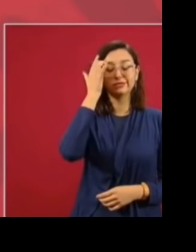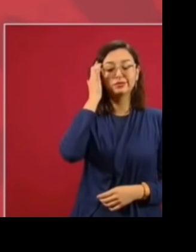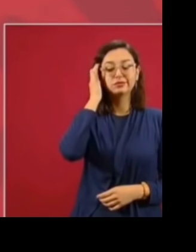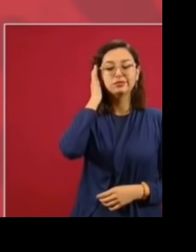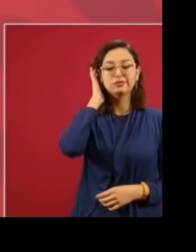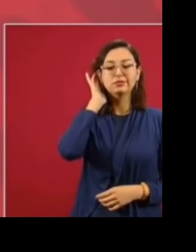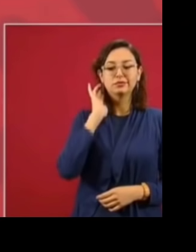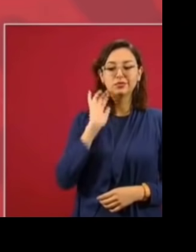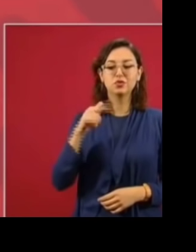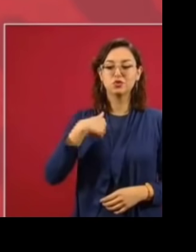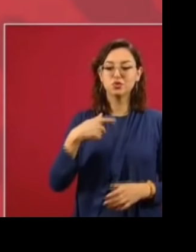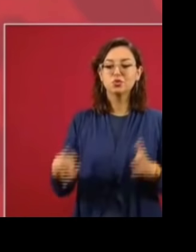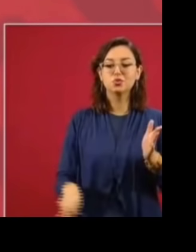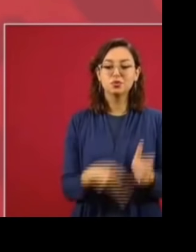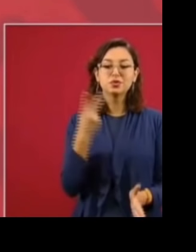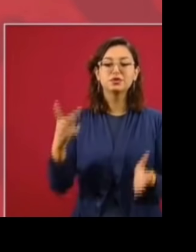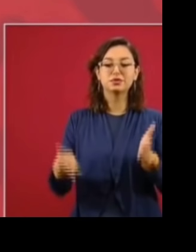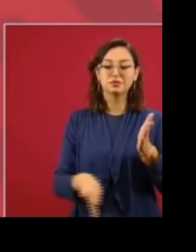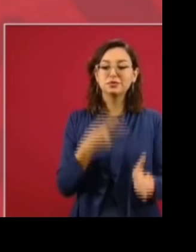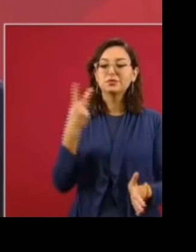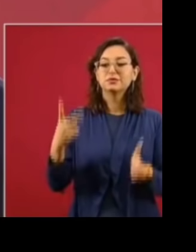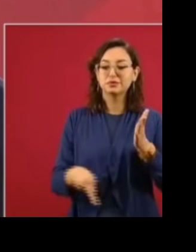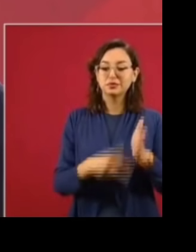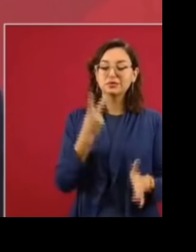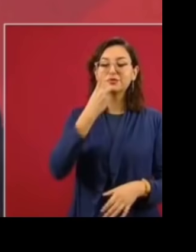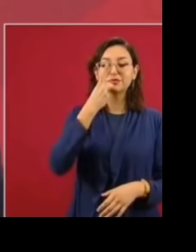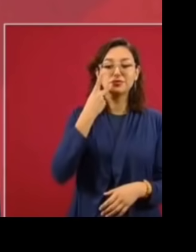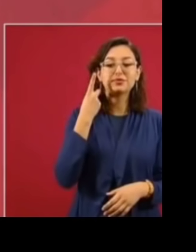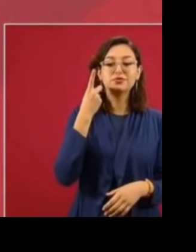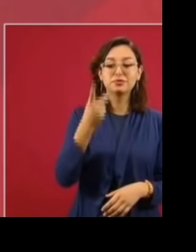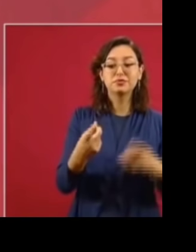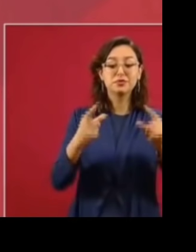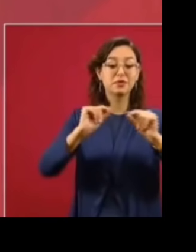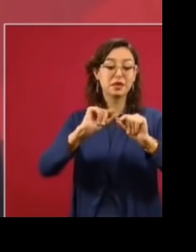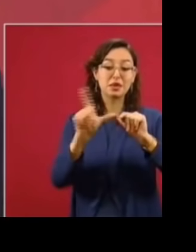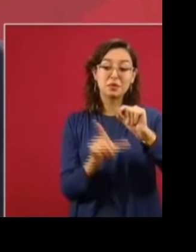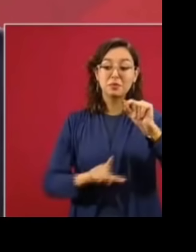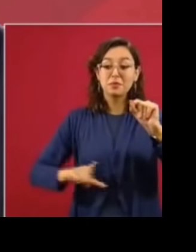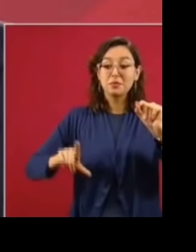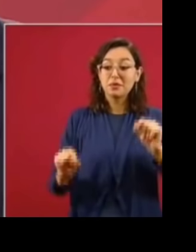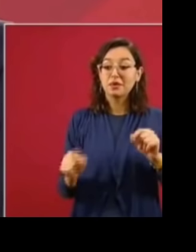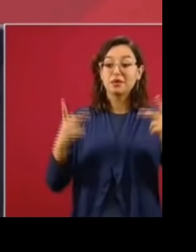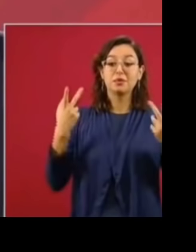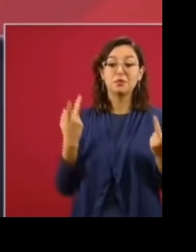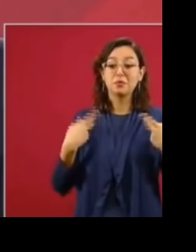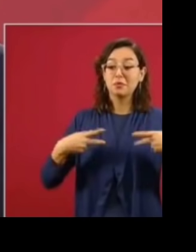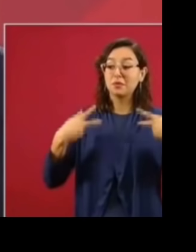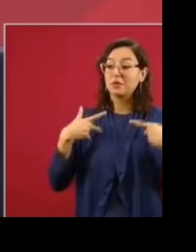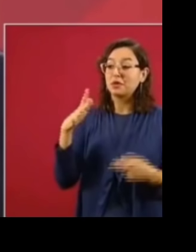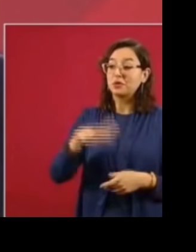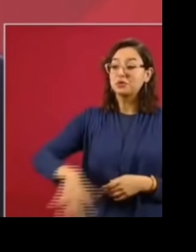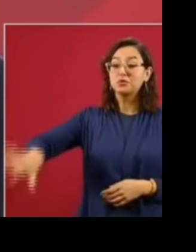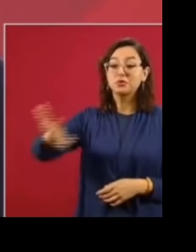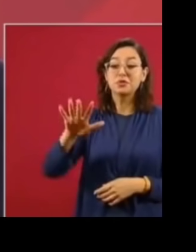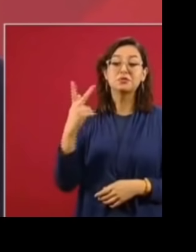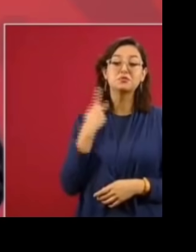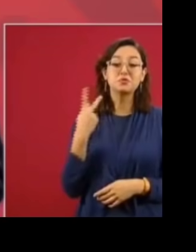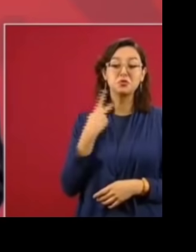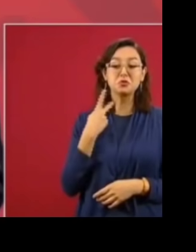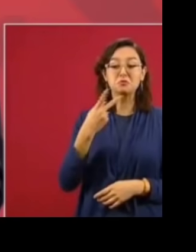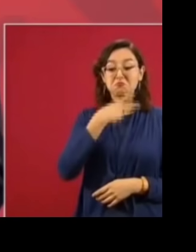lo he estado diciendo. México es de los países con menos analfabetismo político en el